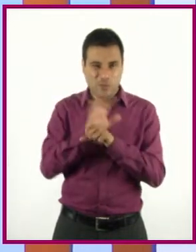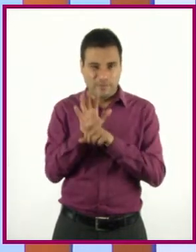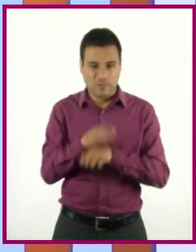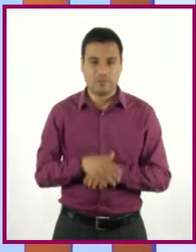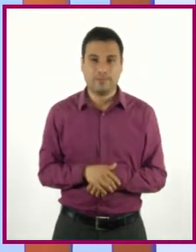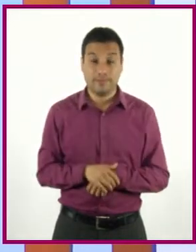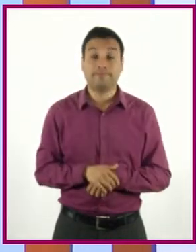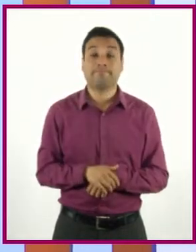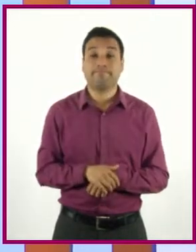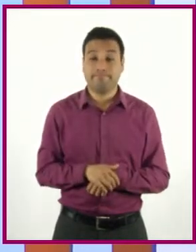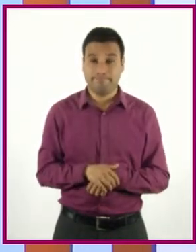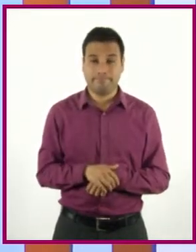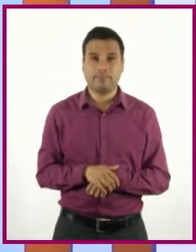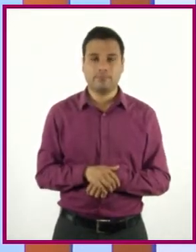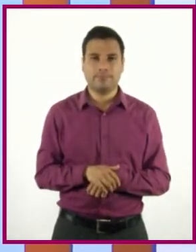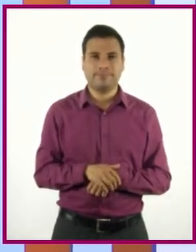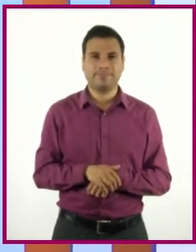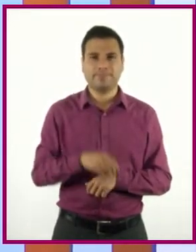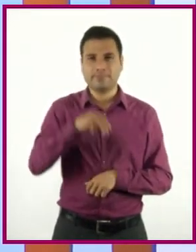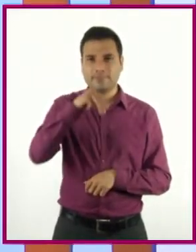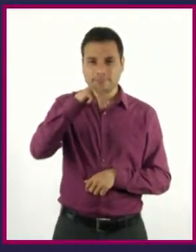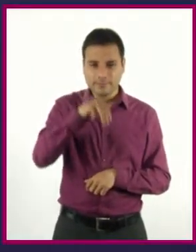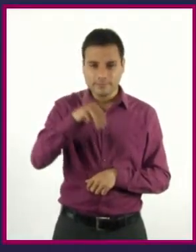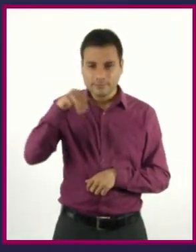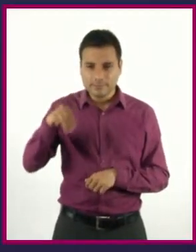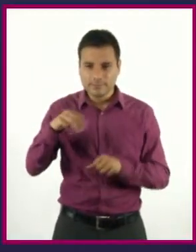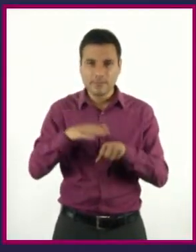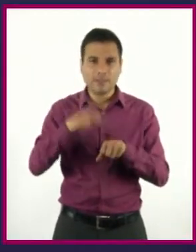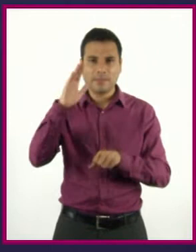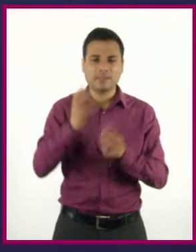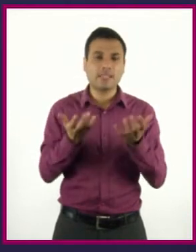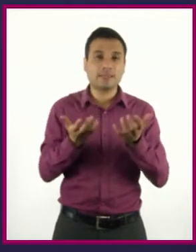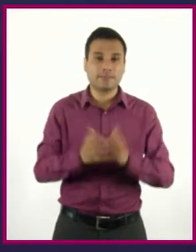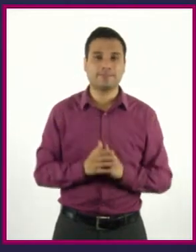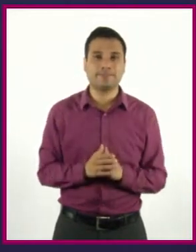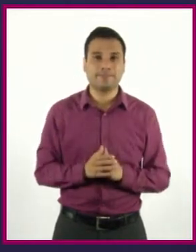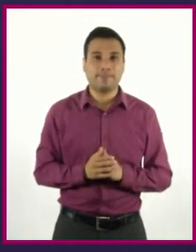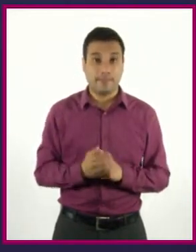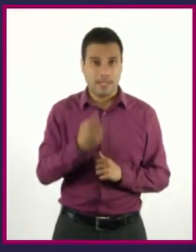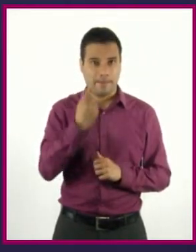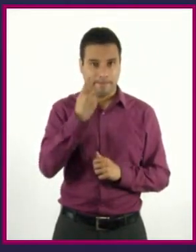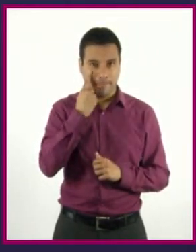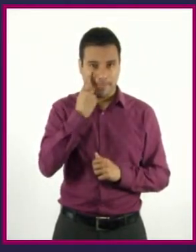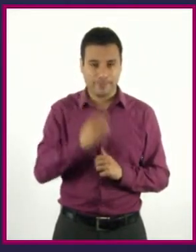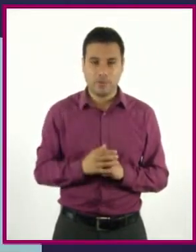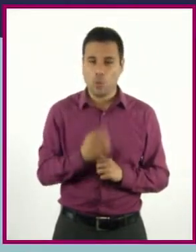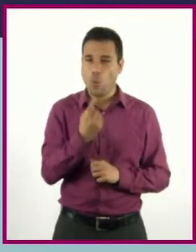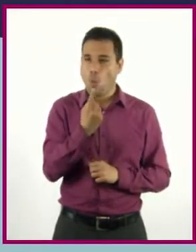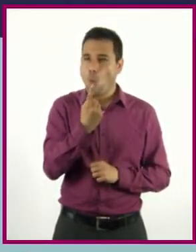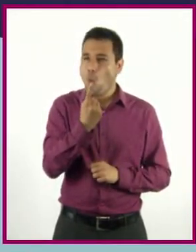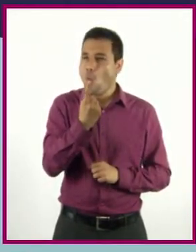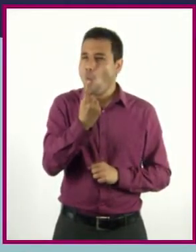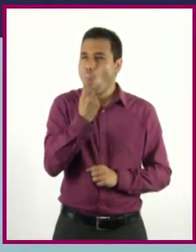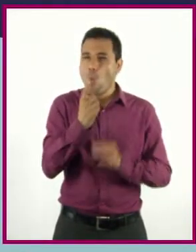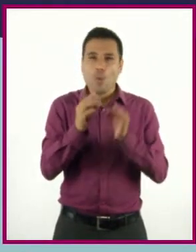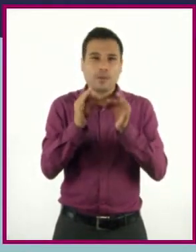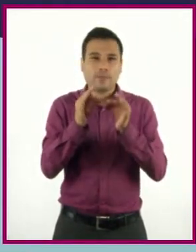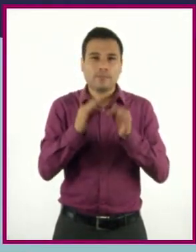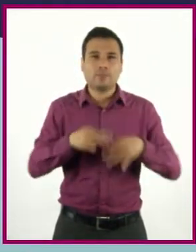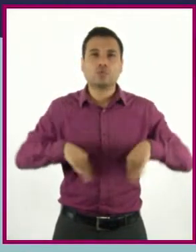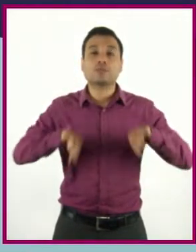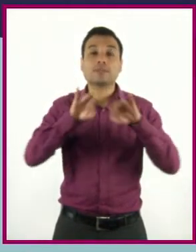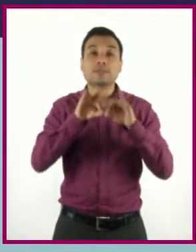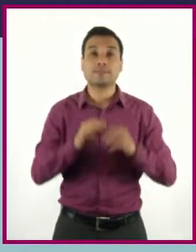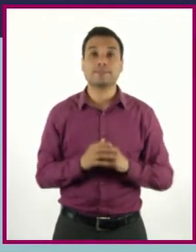¿Y en qué más contribuyó el doctor Moshinsky? Probablemente su contribución más significativa fue el haber abierto